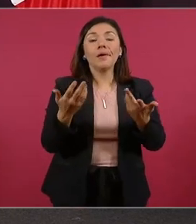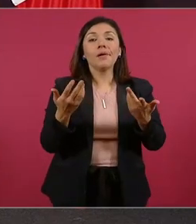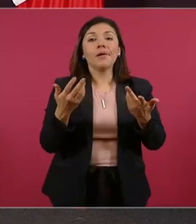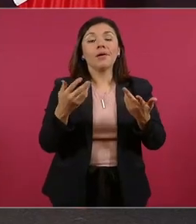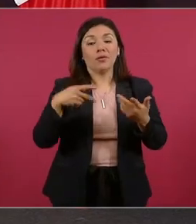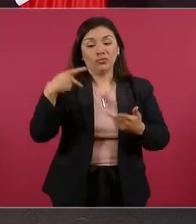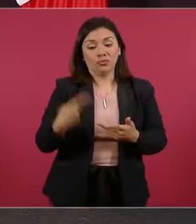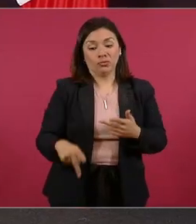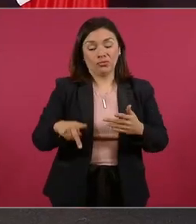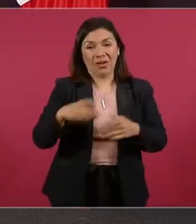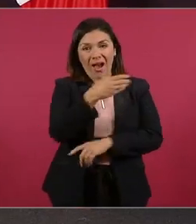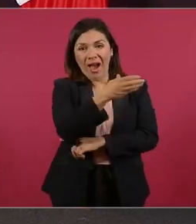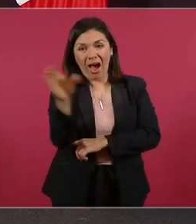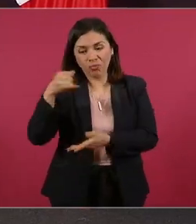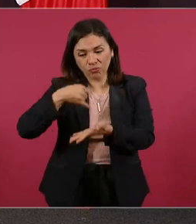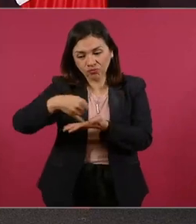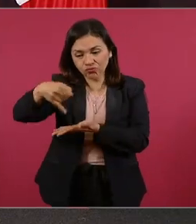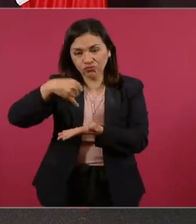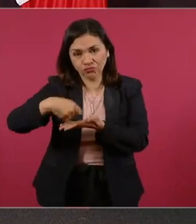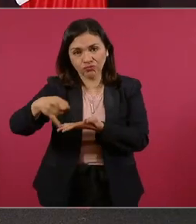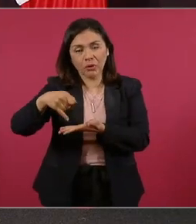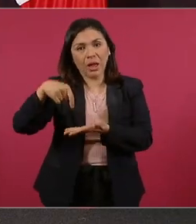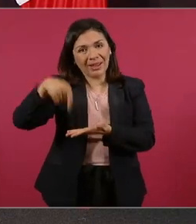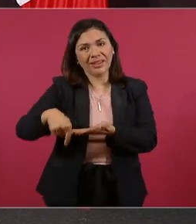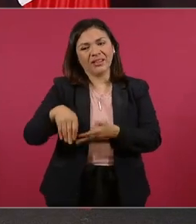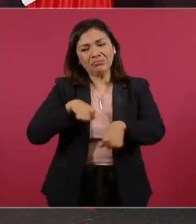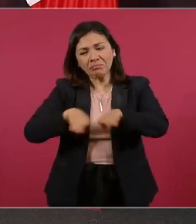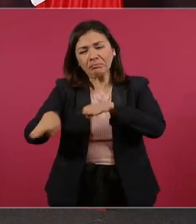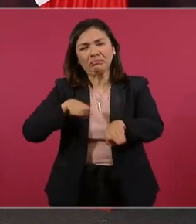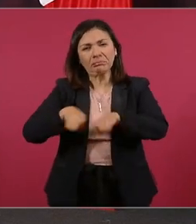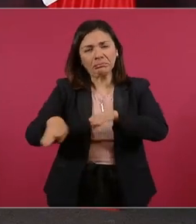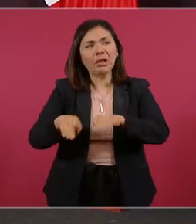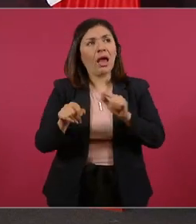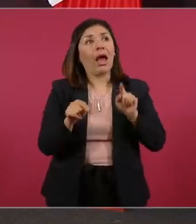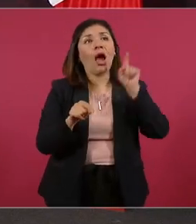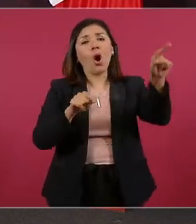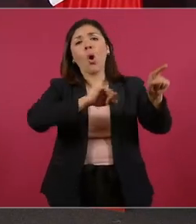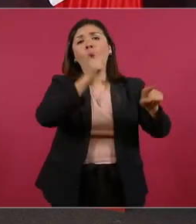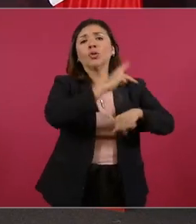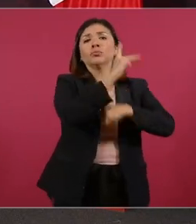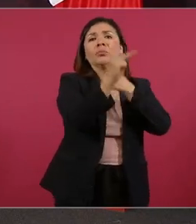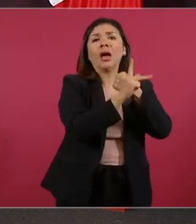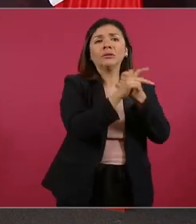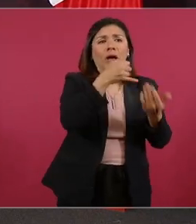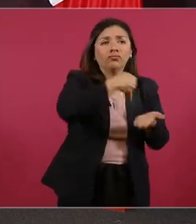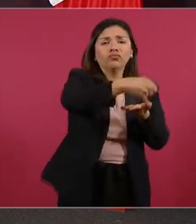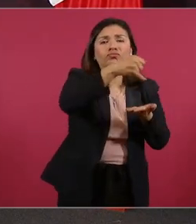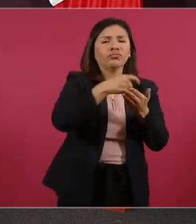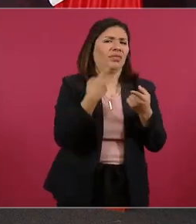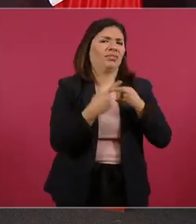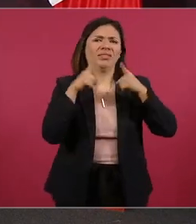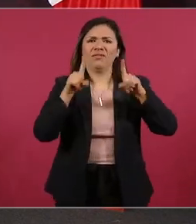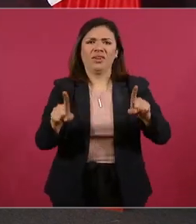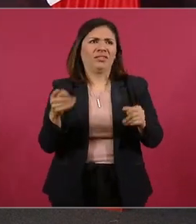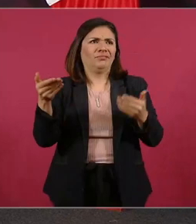productores nacionales con productores del extranjero en condiciones de desigualdad, porque mientras acá se